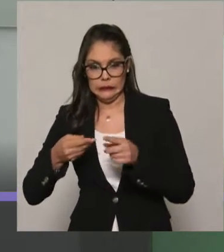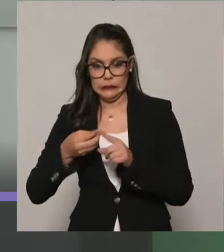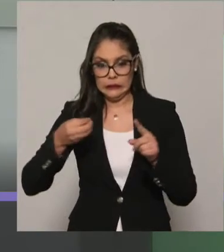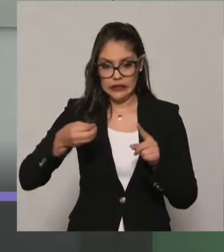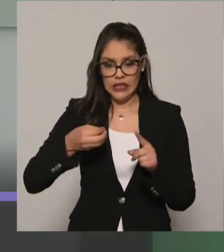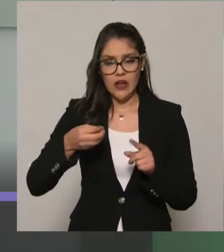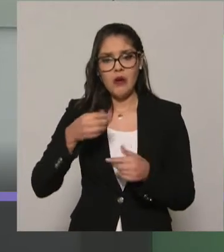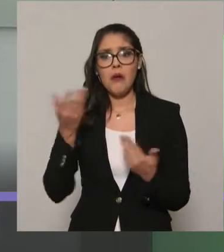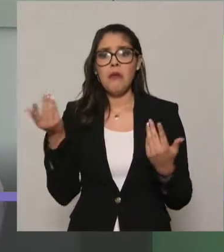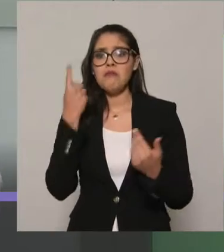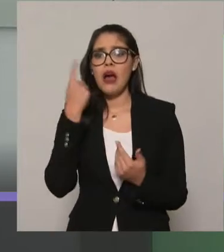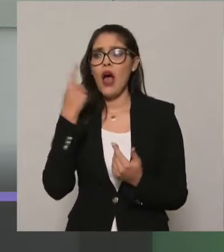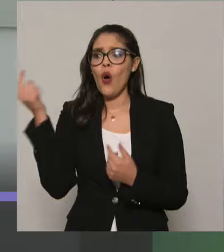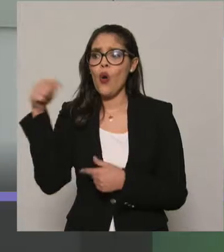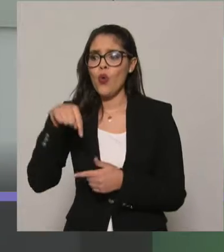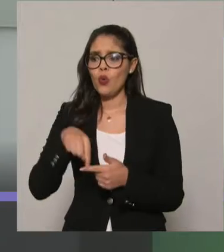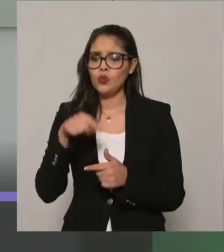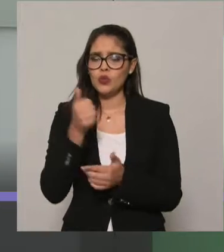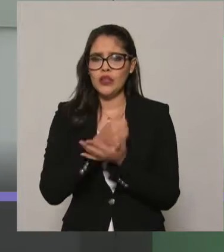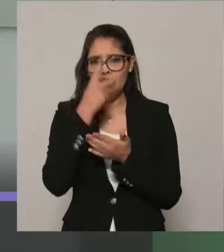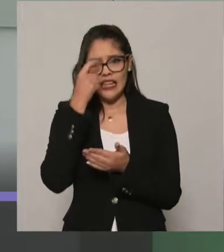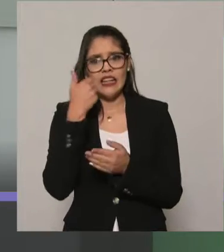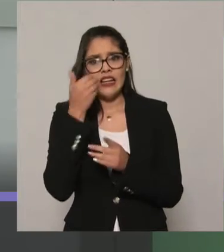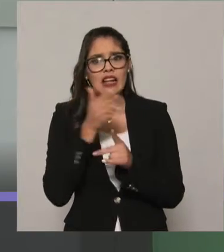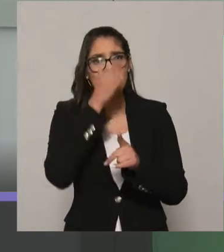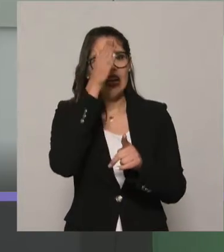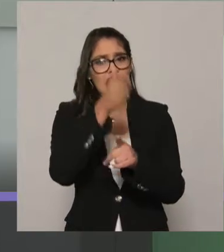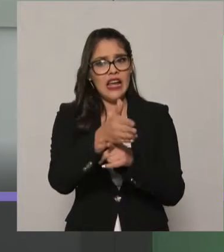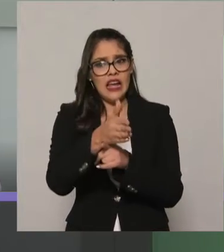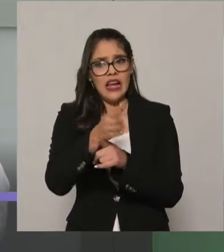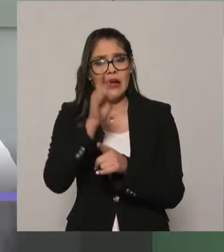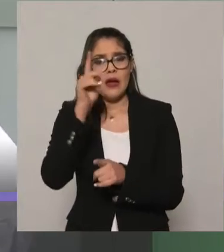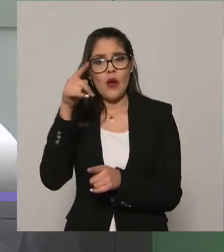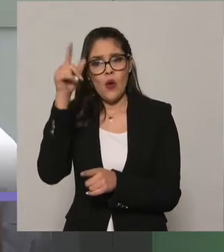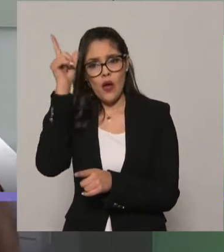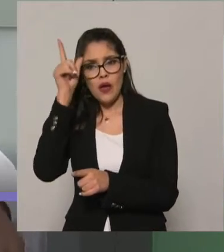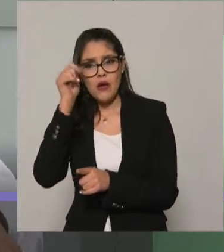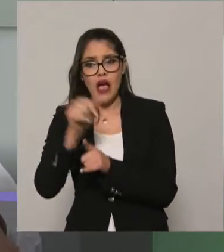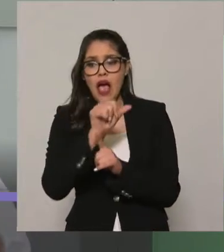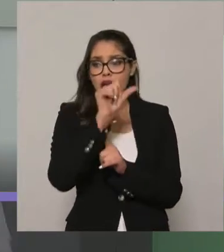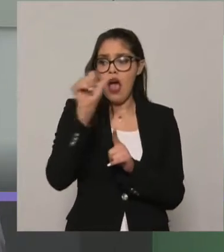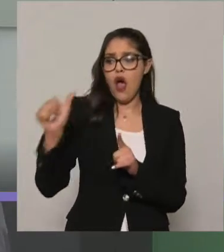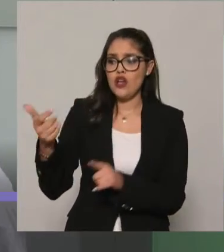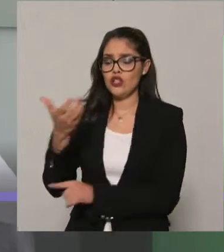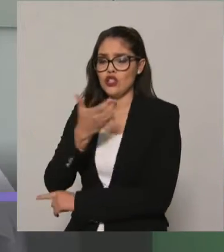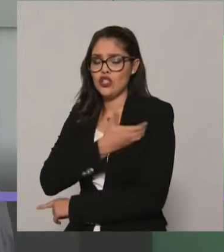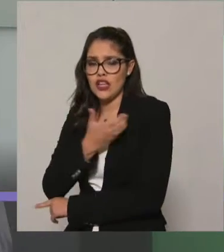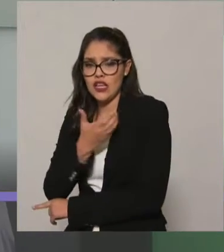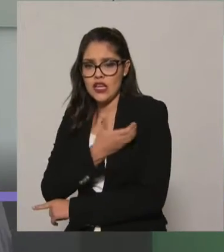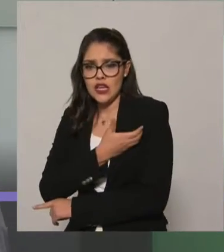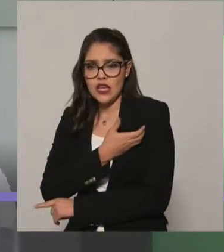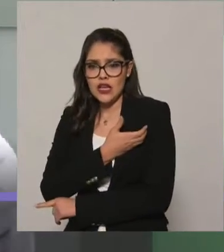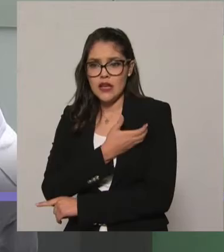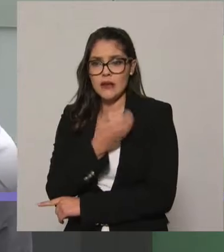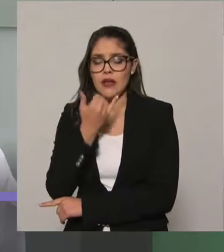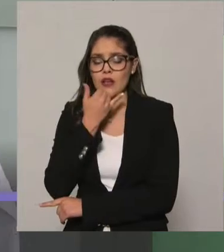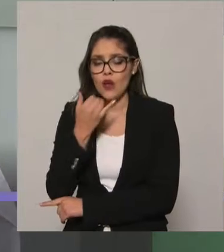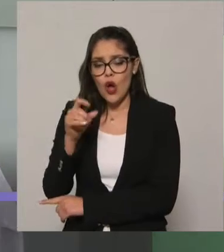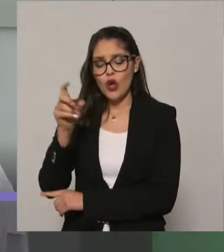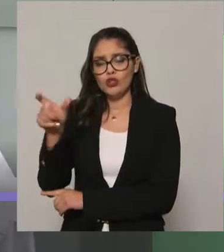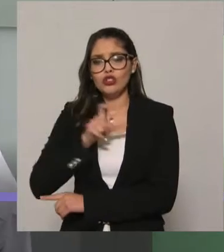Ciudad de México y quieras visitar la Basílica y luego quieras irte a Xochimilco y luego quieras irte a San Ángel. Hay que organizar. Si